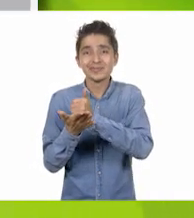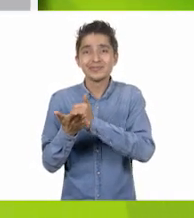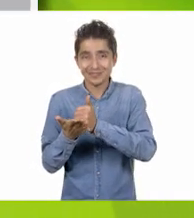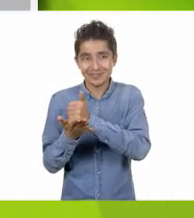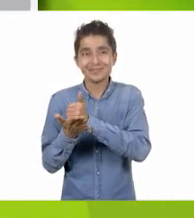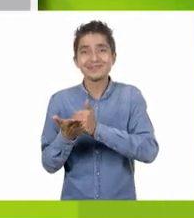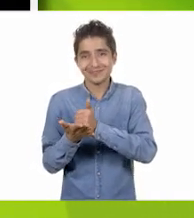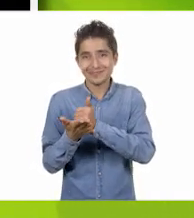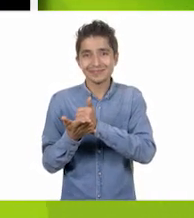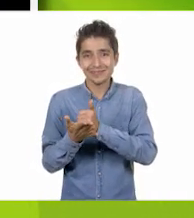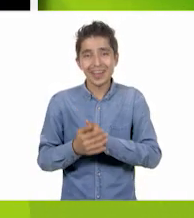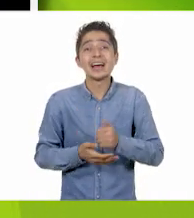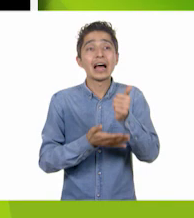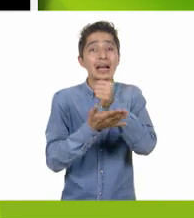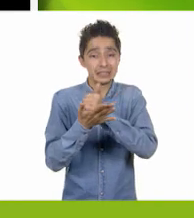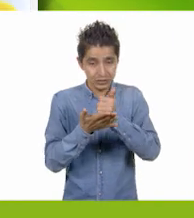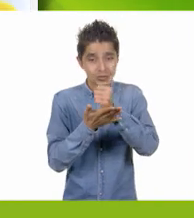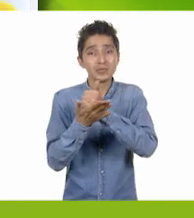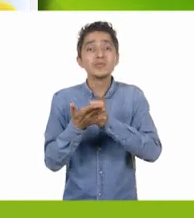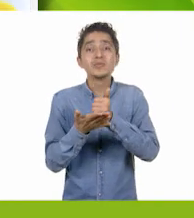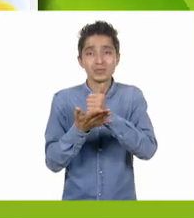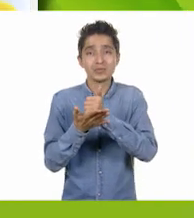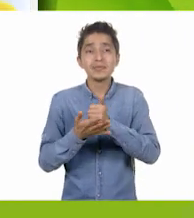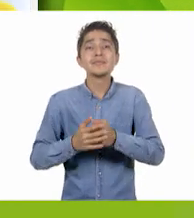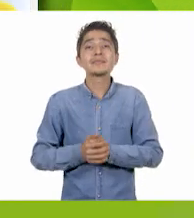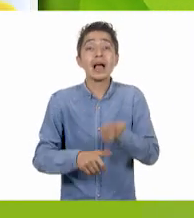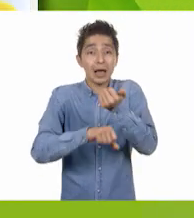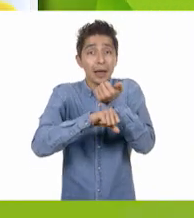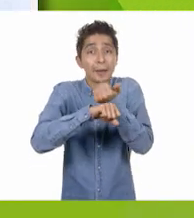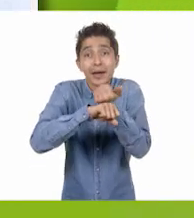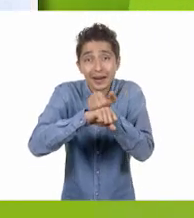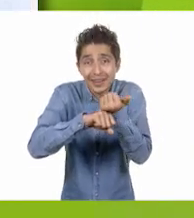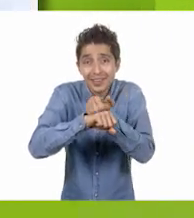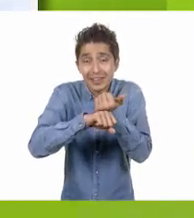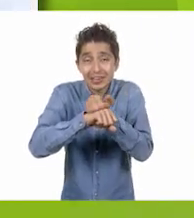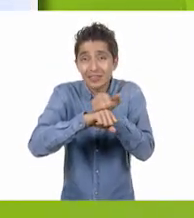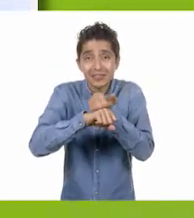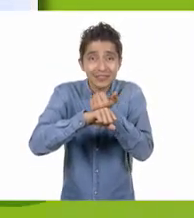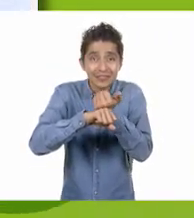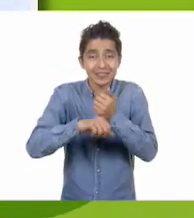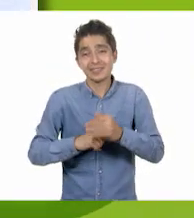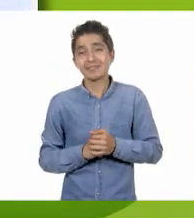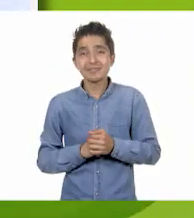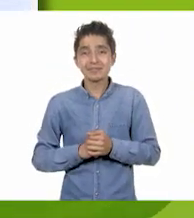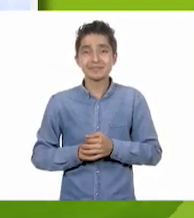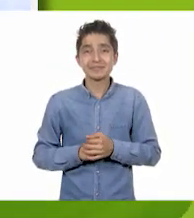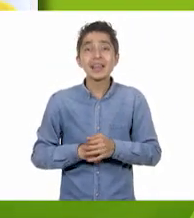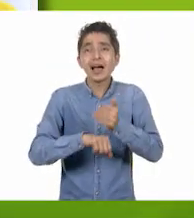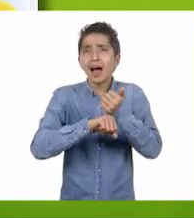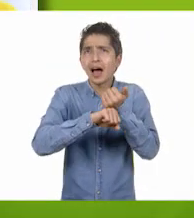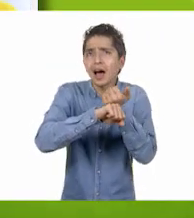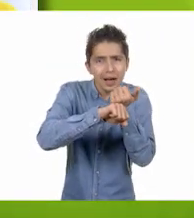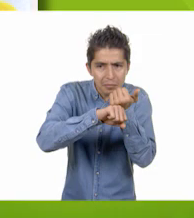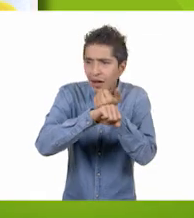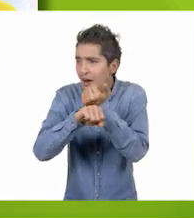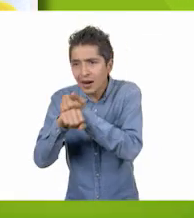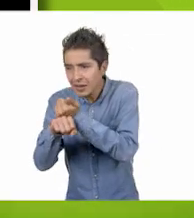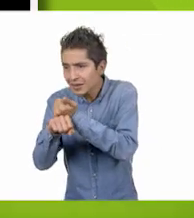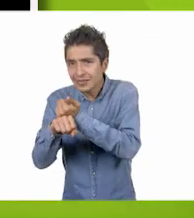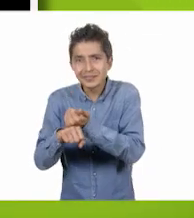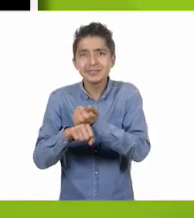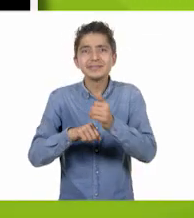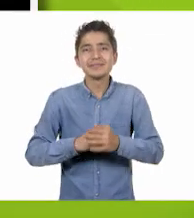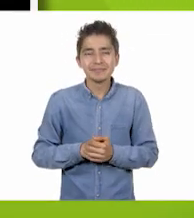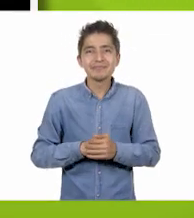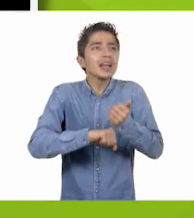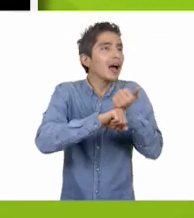Negro. Negro. Negro. Negro. Negro. Negro. Negro. Negro. Negro. Negro. Negro. Negro. Negro. Negro. Negro. Negro. Negro. Negro. Negro. Negro. Negro. Negro. Negro. Negro. Negro. Negro. Negro. Negro. Negro. Negro. Negro. Negro. Negro. Negro. Negro. Negro. Negro. Negro. Negro. Negro.